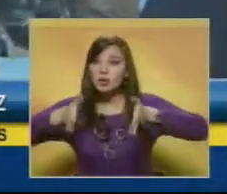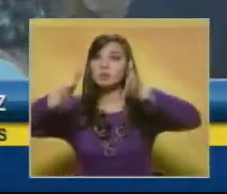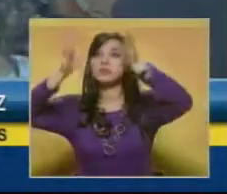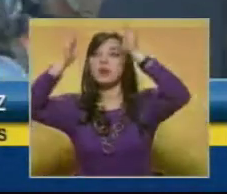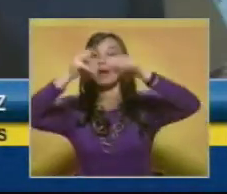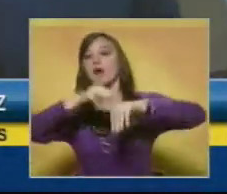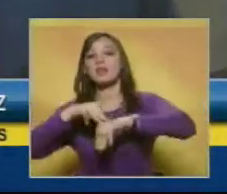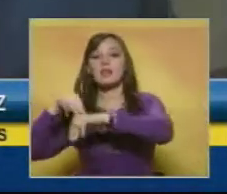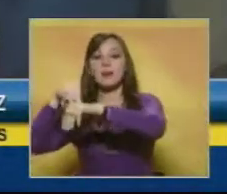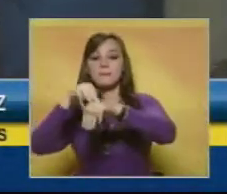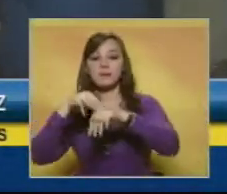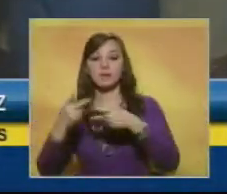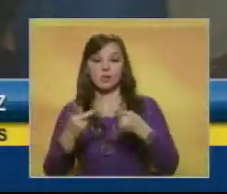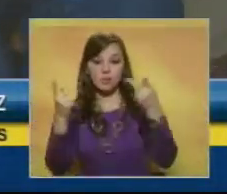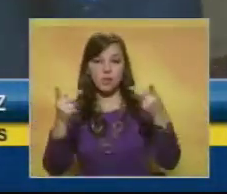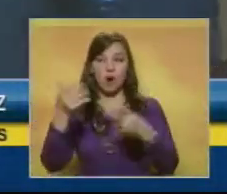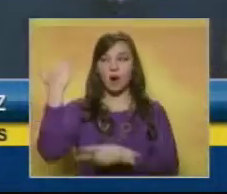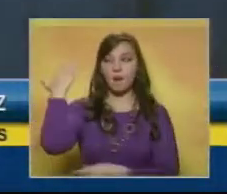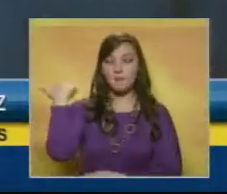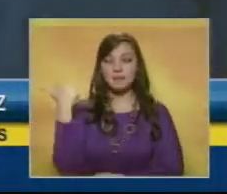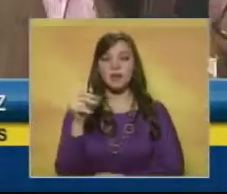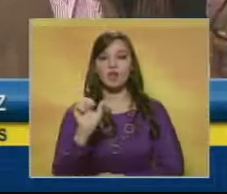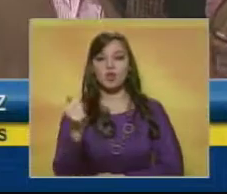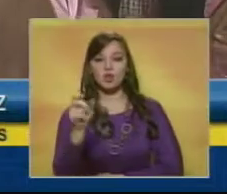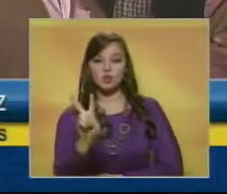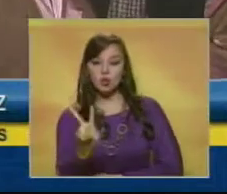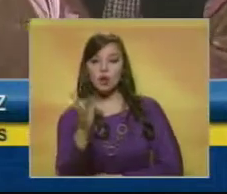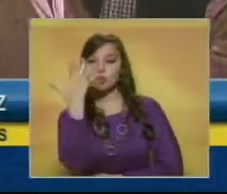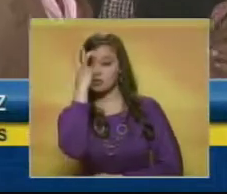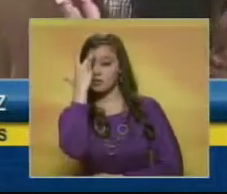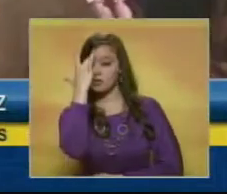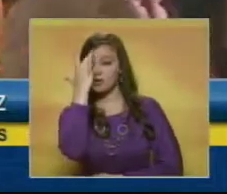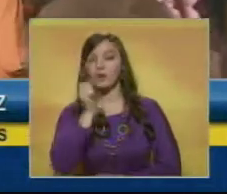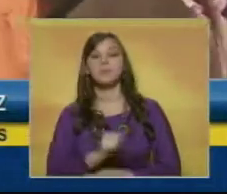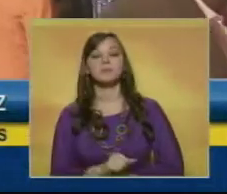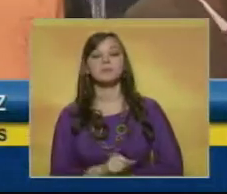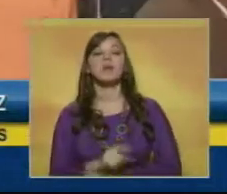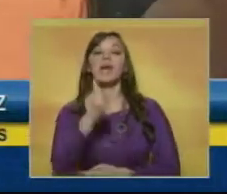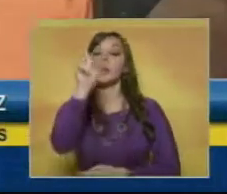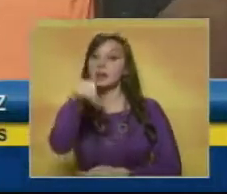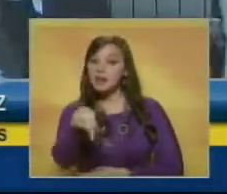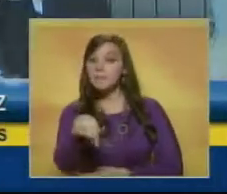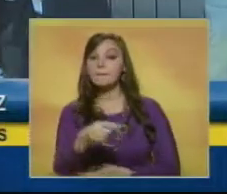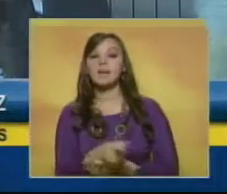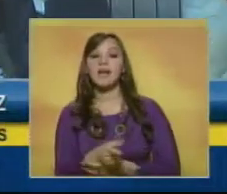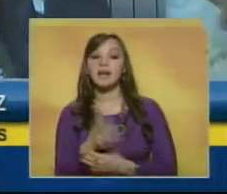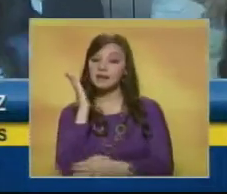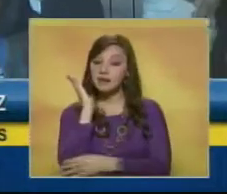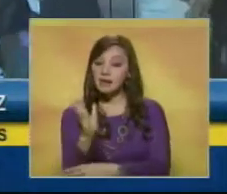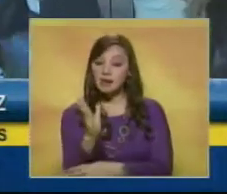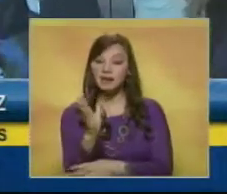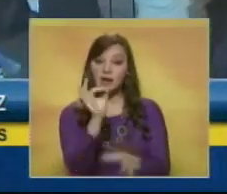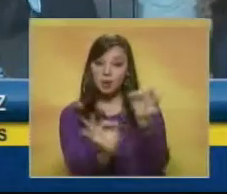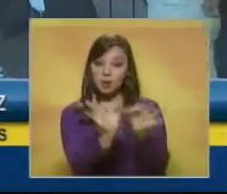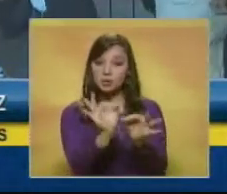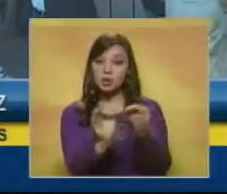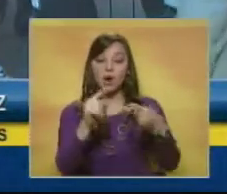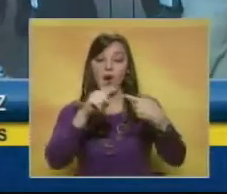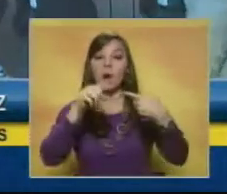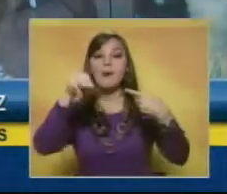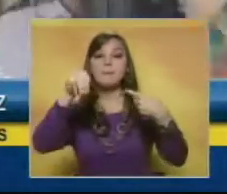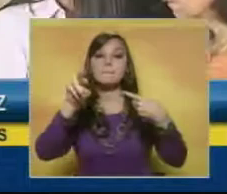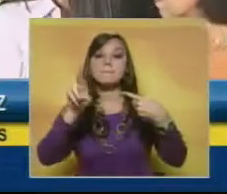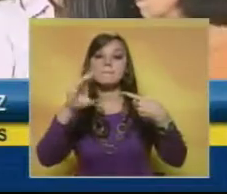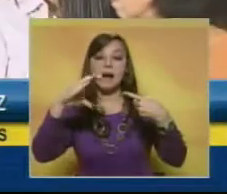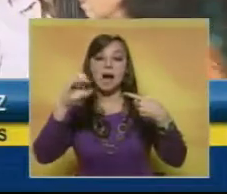del Ministerio Público el pasado 12 de febrero. Por este hecho también son enjuiciados Marcos Coelho y